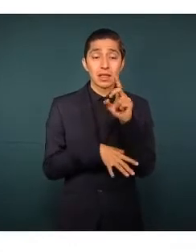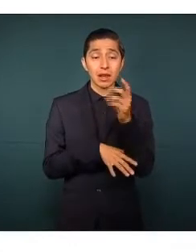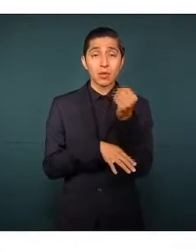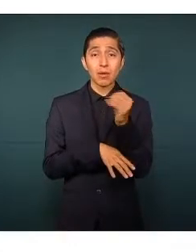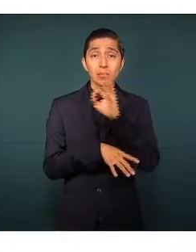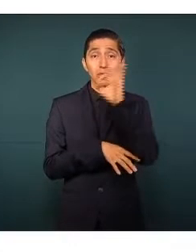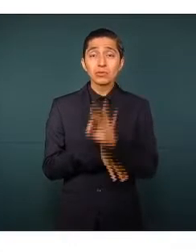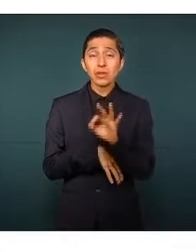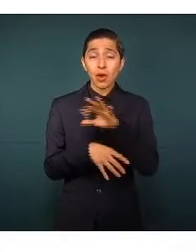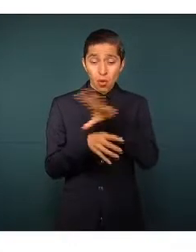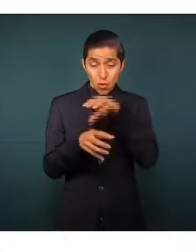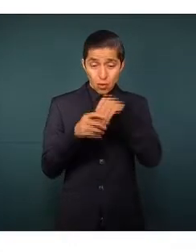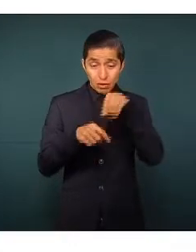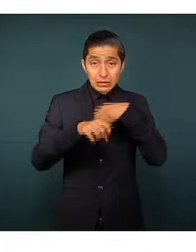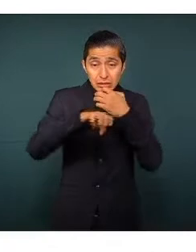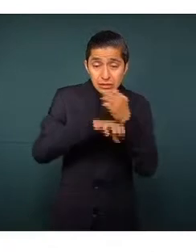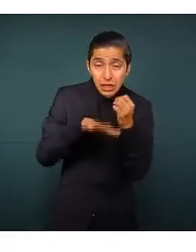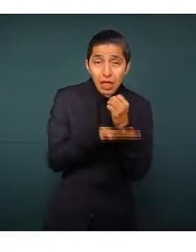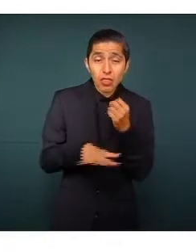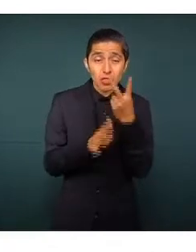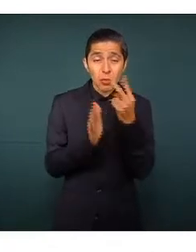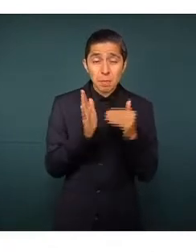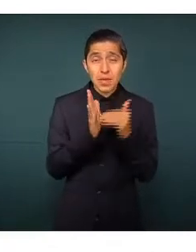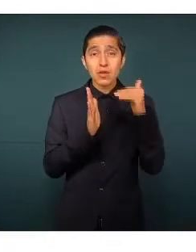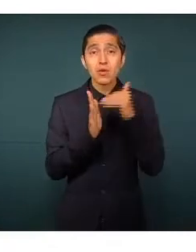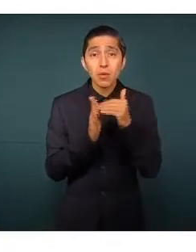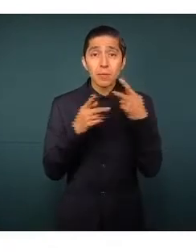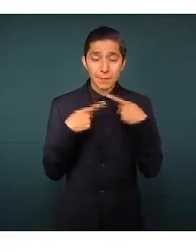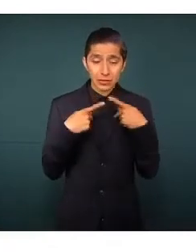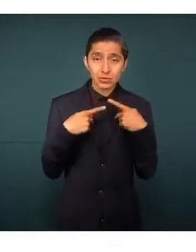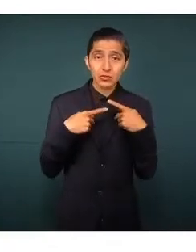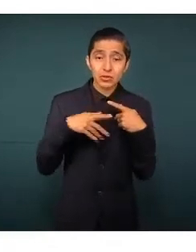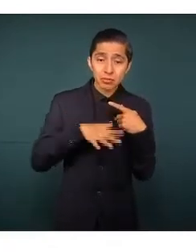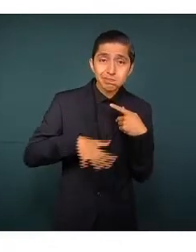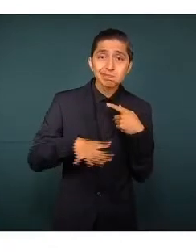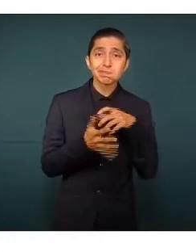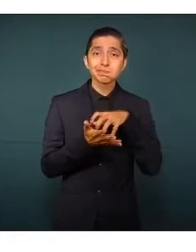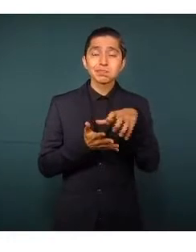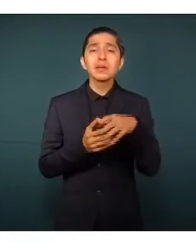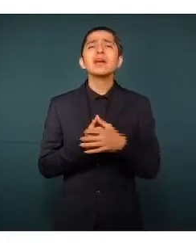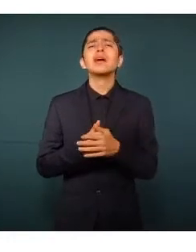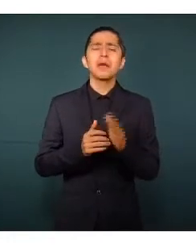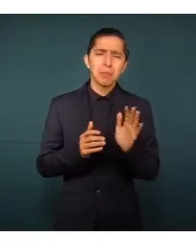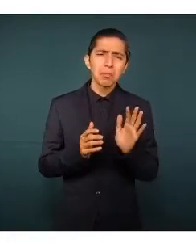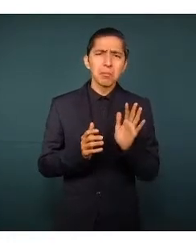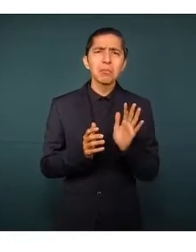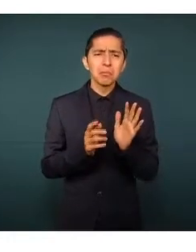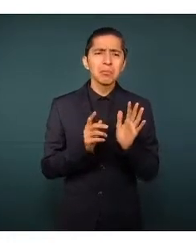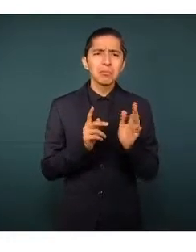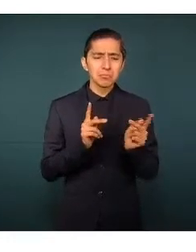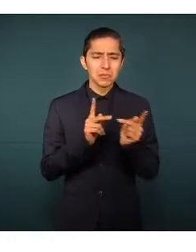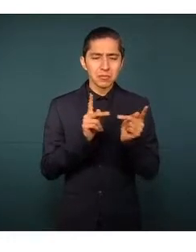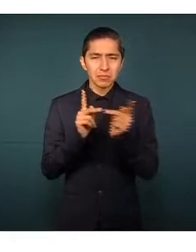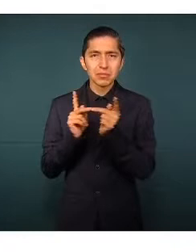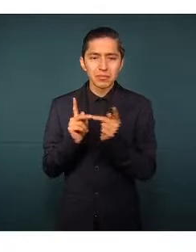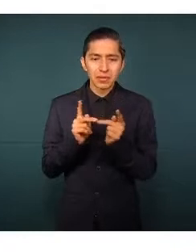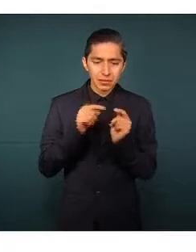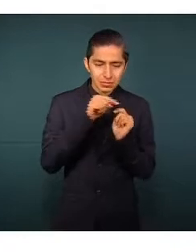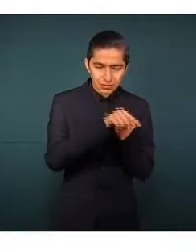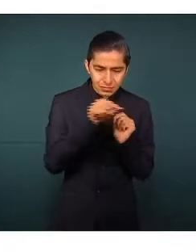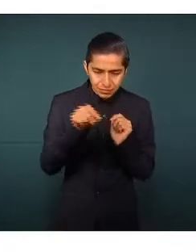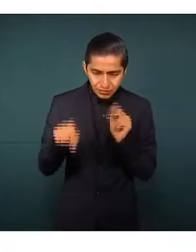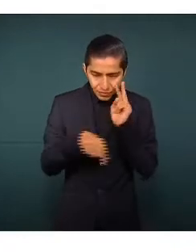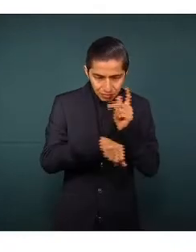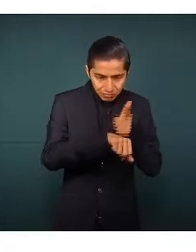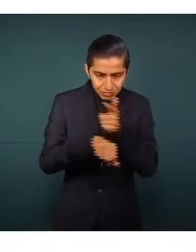total del estado, con más de 2 millones de habitantes, y es coincidente con las áreas donde se